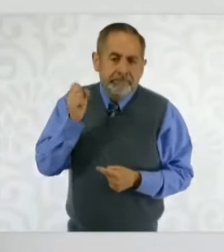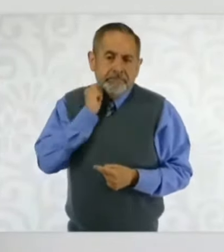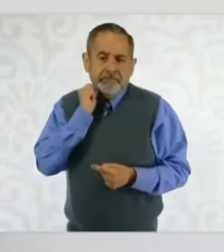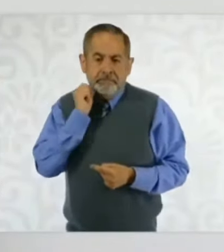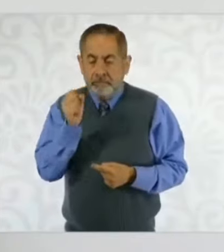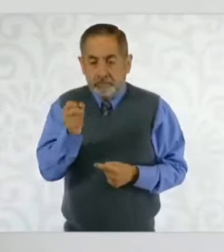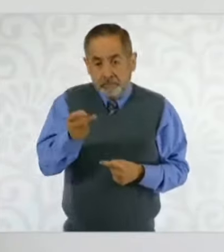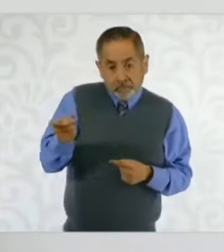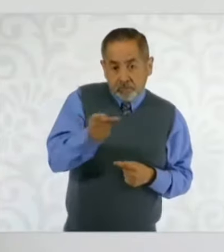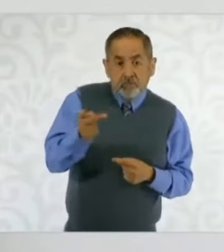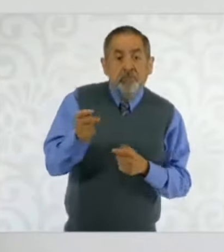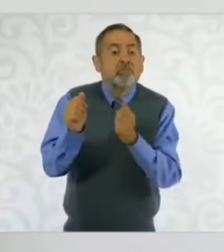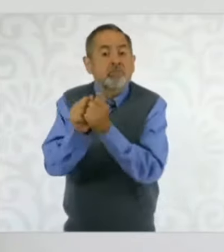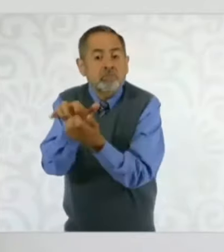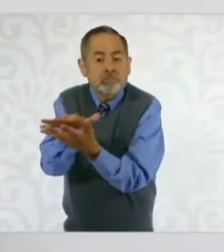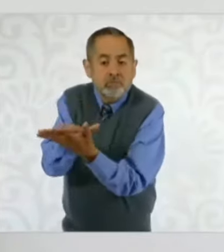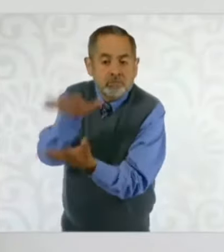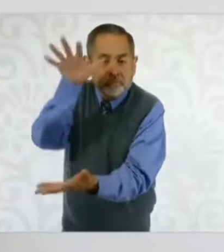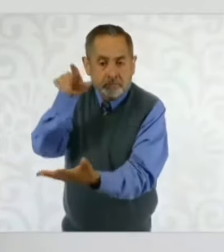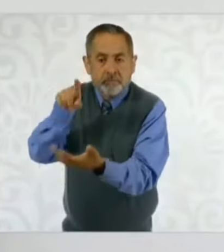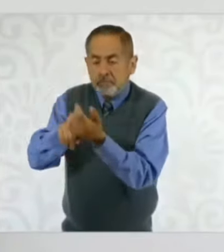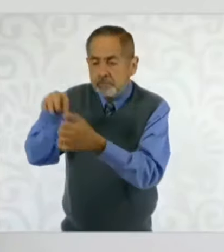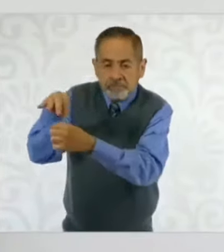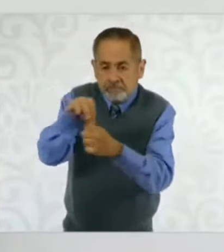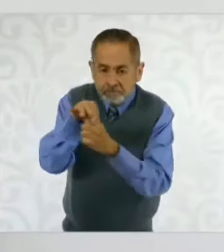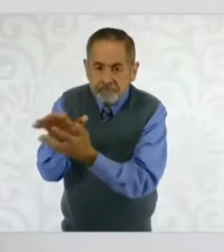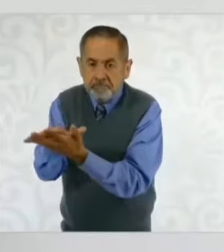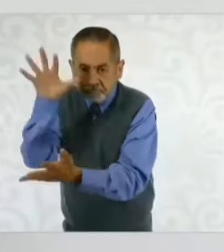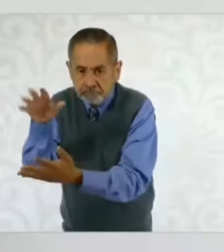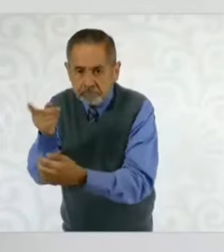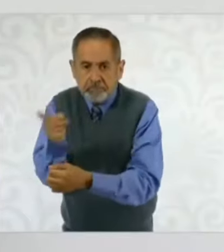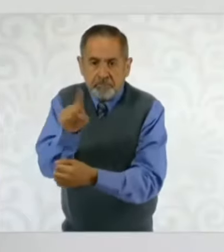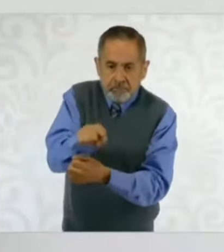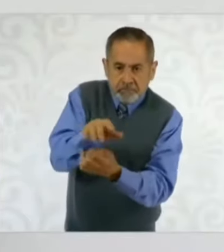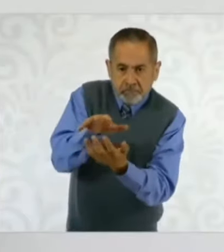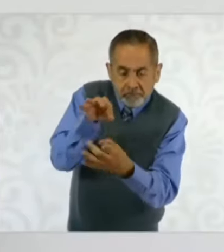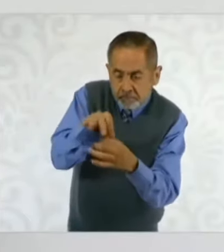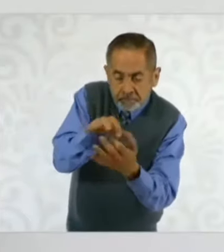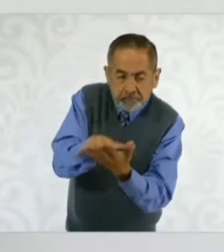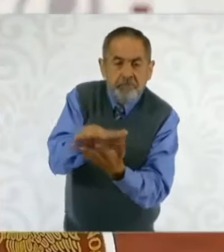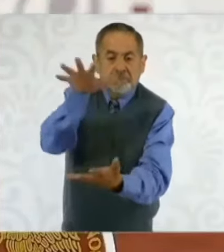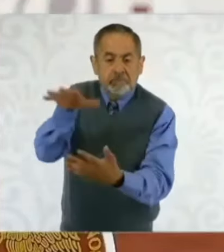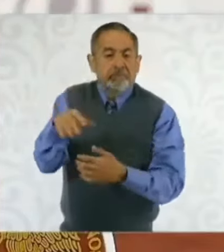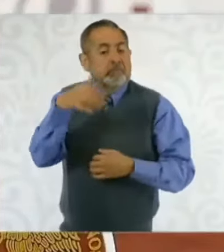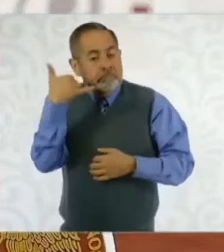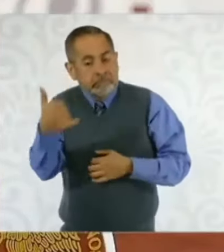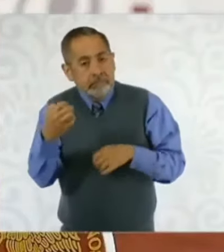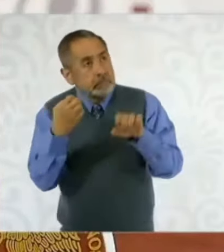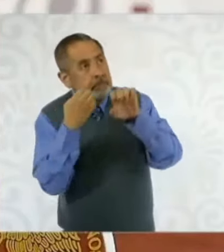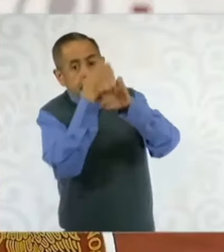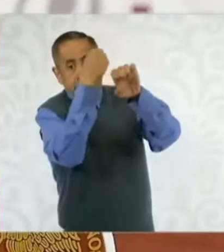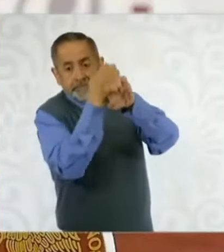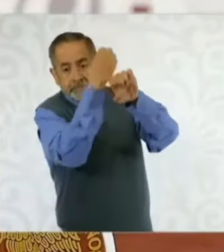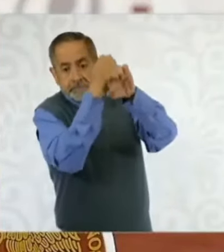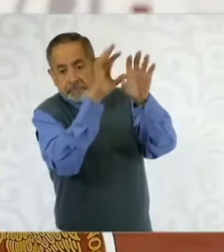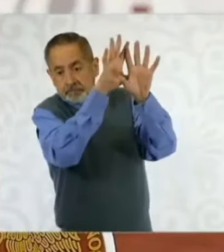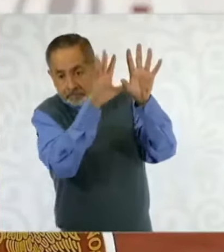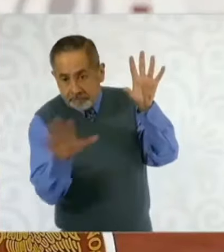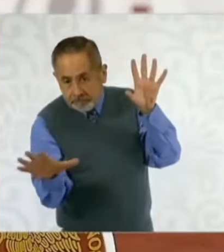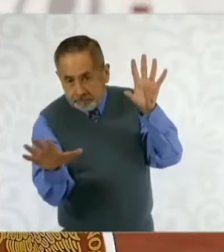mayorías calificadas y a las legislaturas de los estados mediante la conjugación de la mayoría